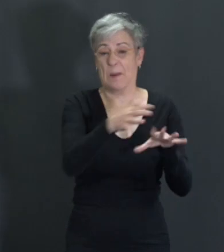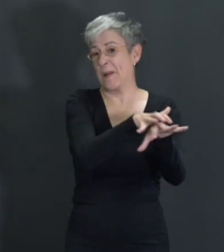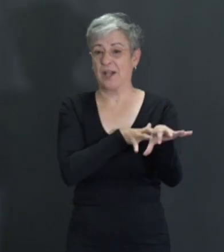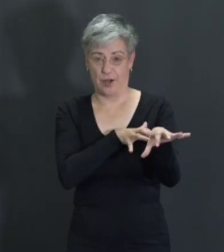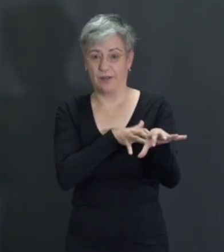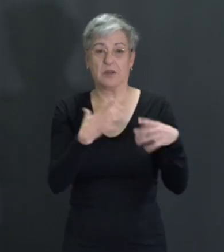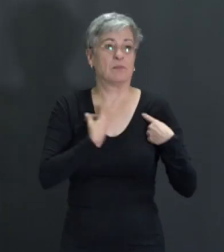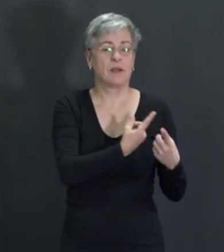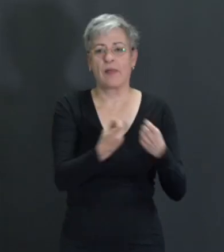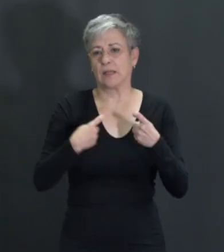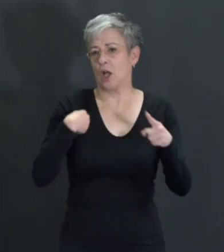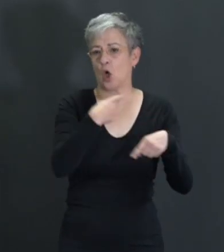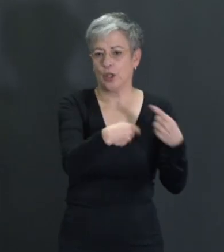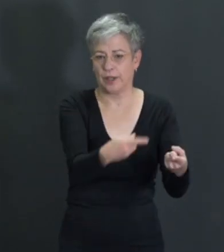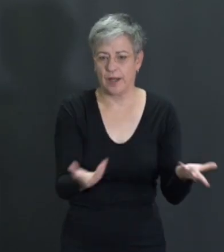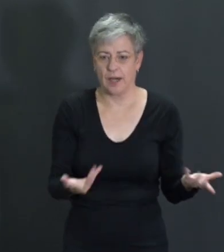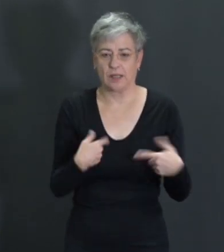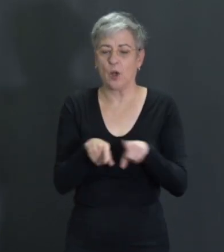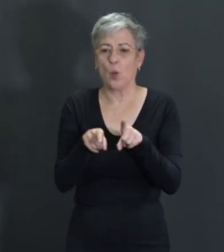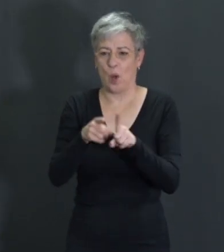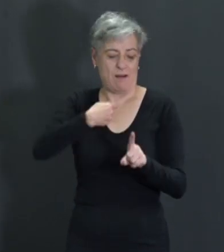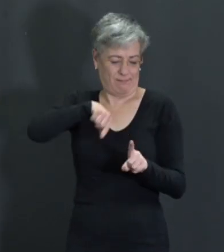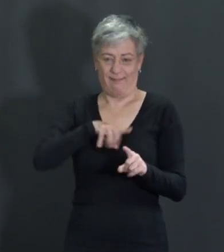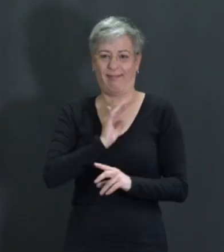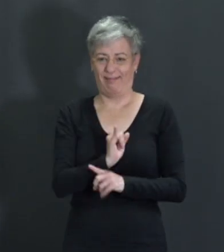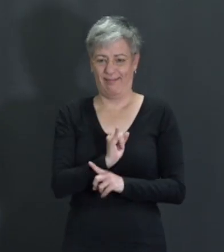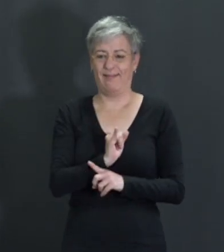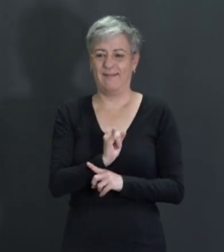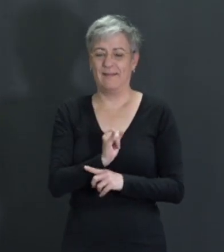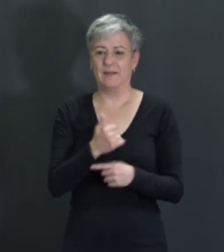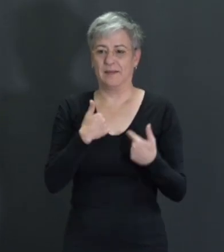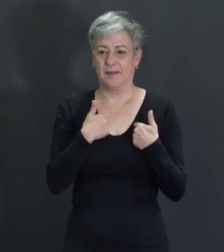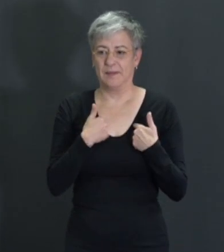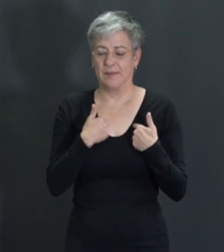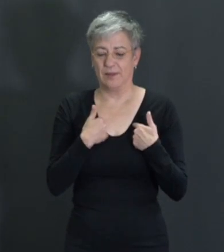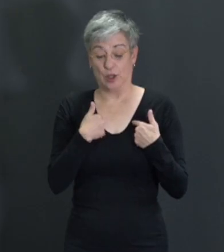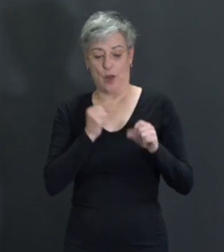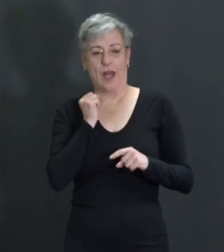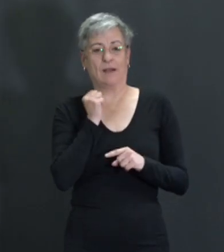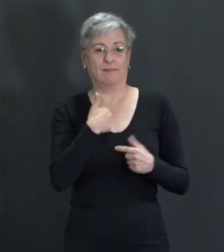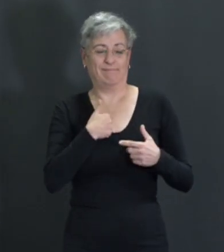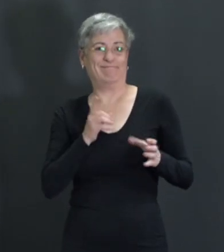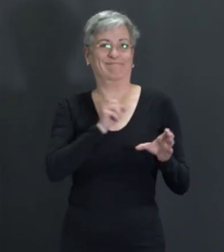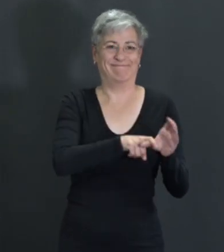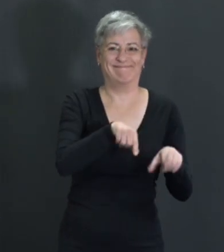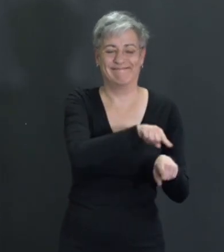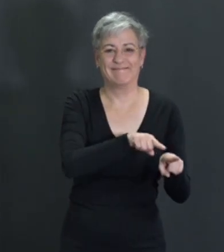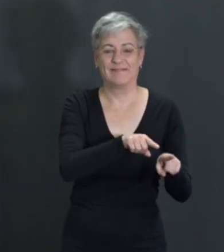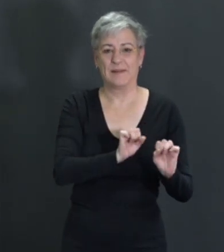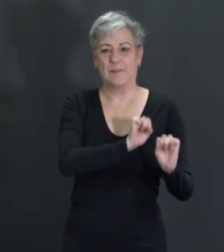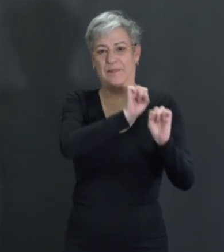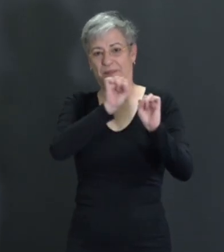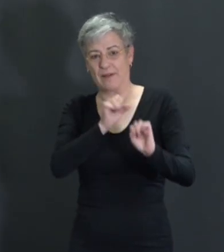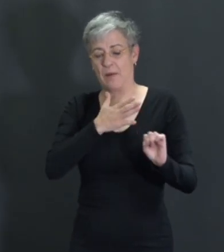necesidades cotidianas como cualquiera de los que estamos aquí, ¿no? Claro, yo soy de ese club, ¿no? Por lo tanto, pues lo defiendo también desde